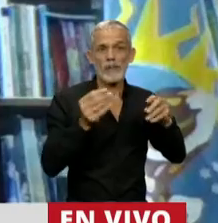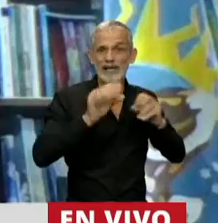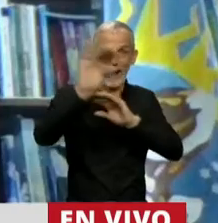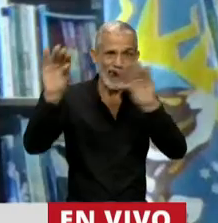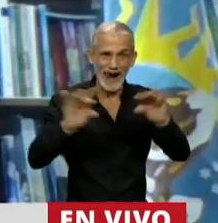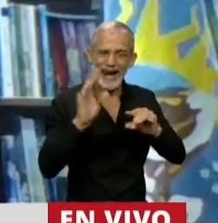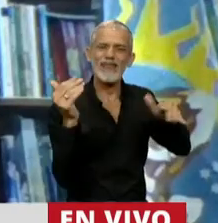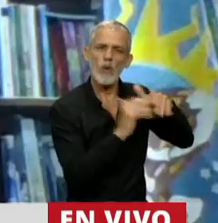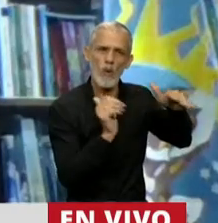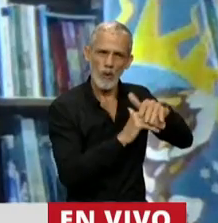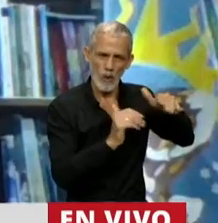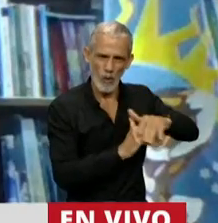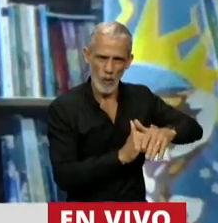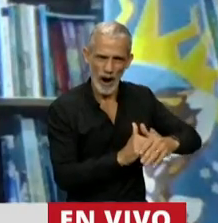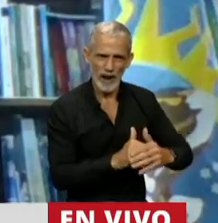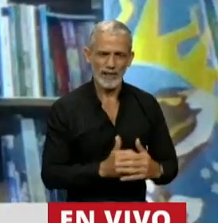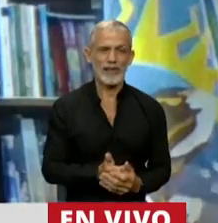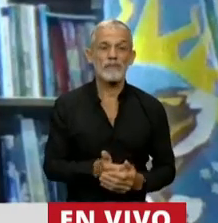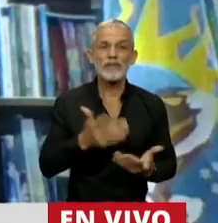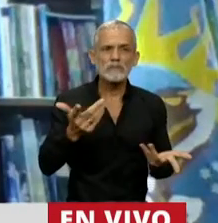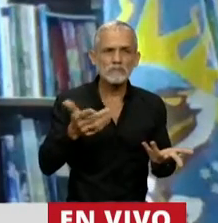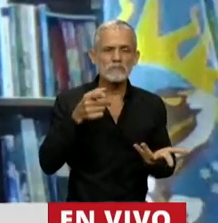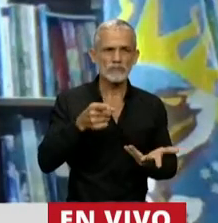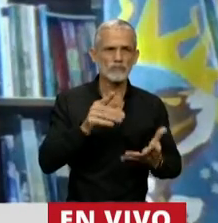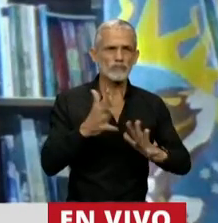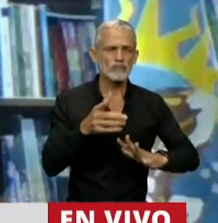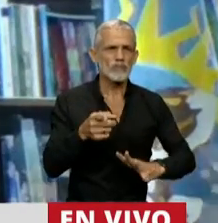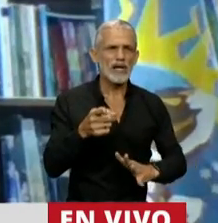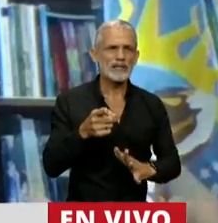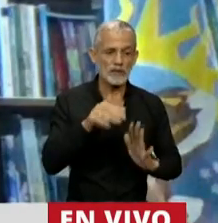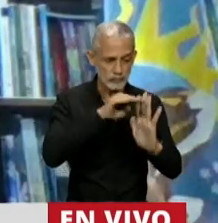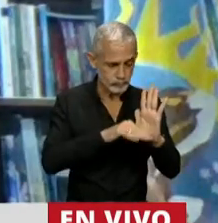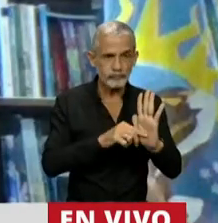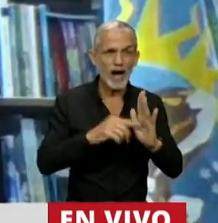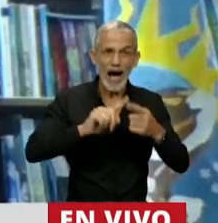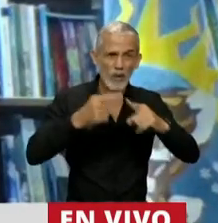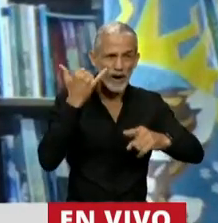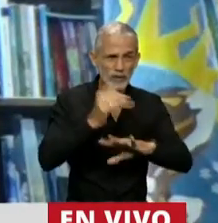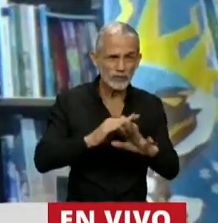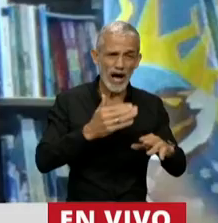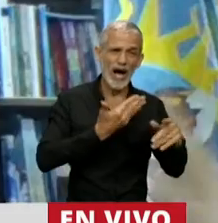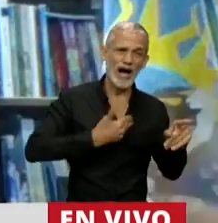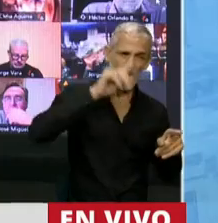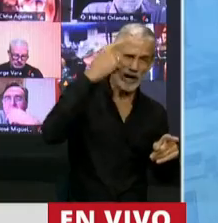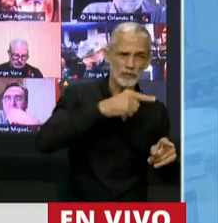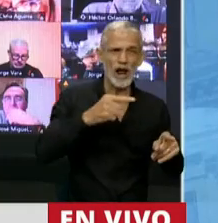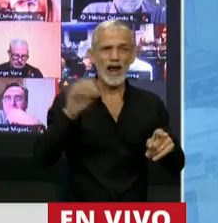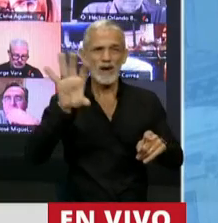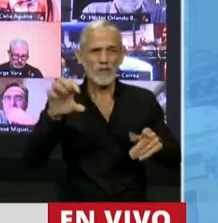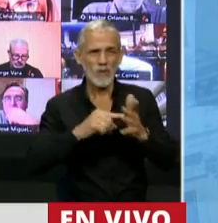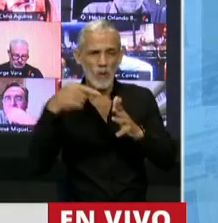etcétera, etcétera. Es decir, de ninguna forma este consenso federal, que de manera